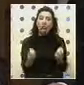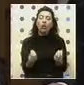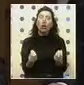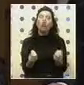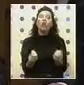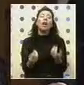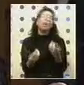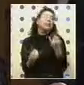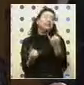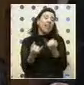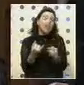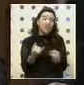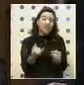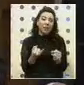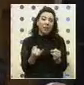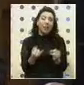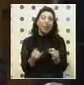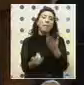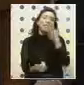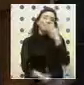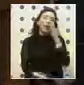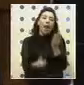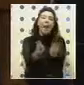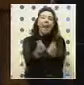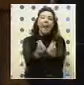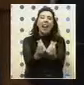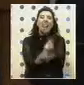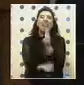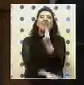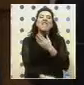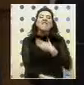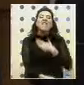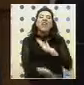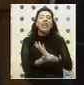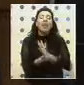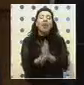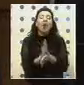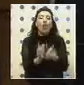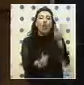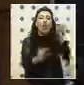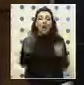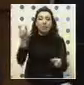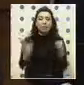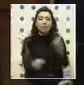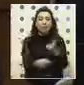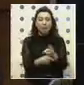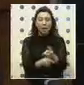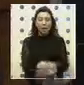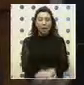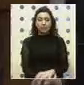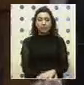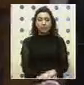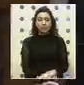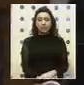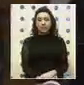suma, señor Presidente, a mejorar la calidad de vida de todas nuestras personas mayores. He dicho, Presidente.